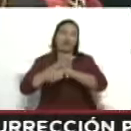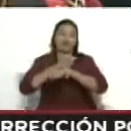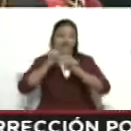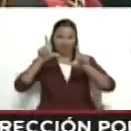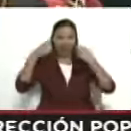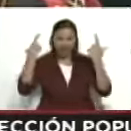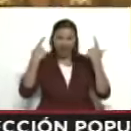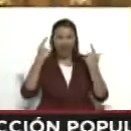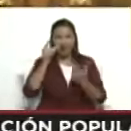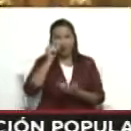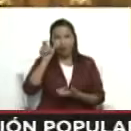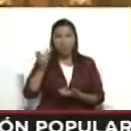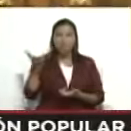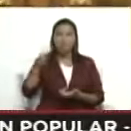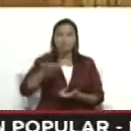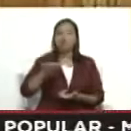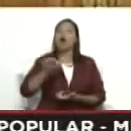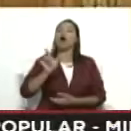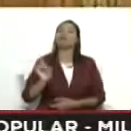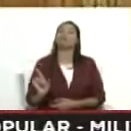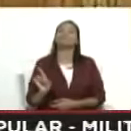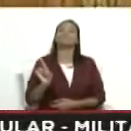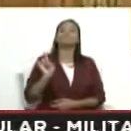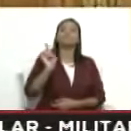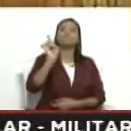Un gran compañero